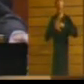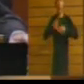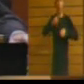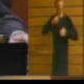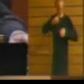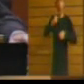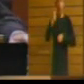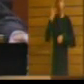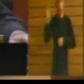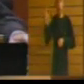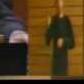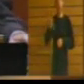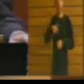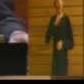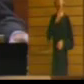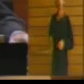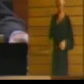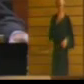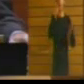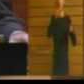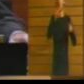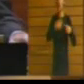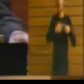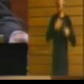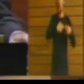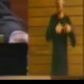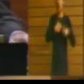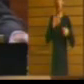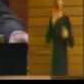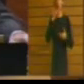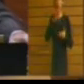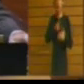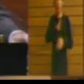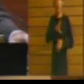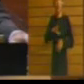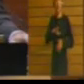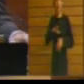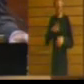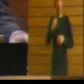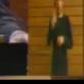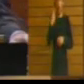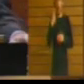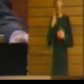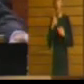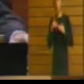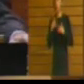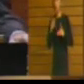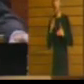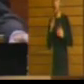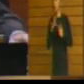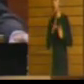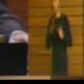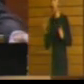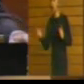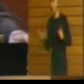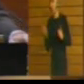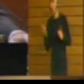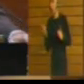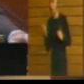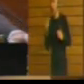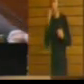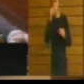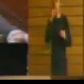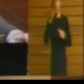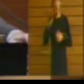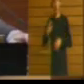aviso también a la enseñanza concertada. En aquellos cursos que superen los 25 alumnos y se produzca una baja, no se podrá